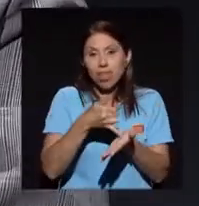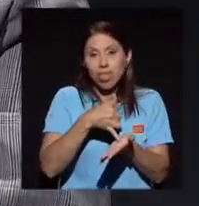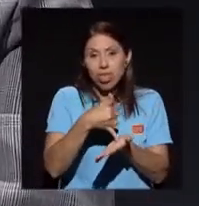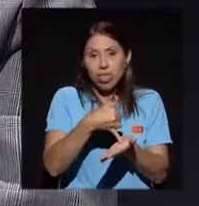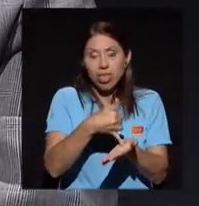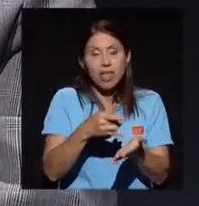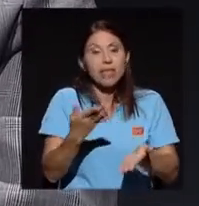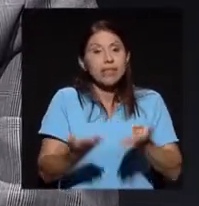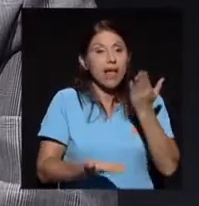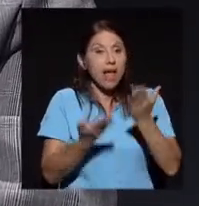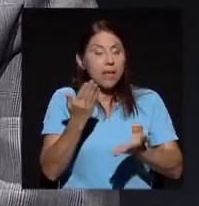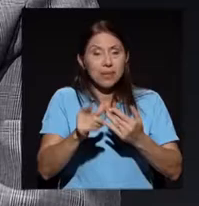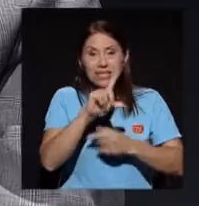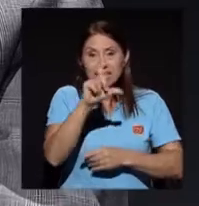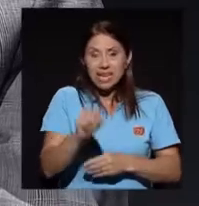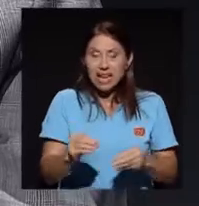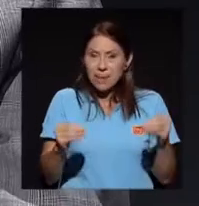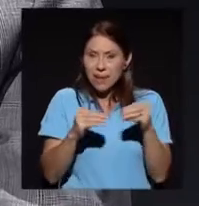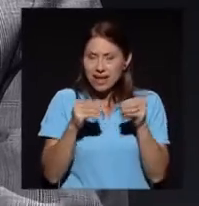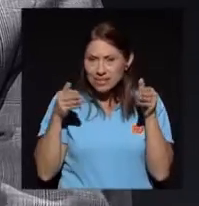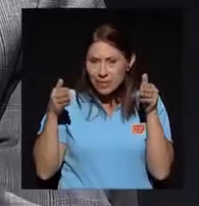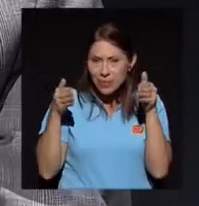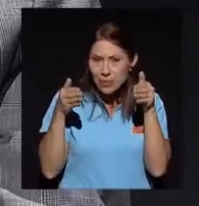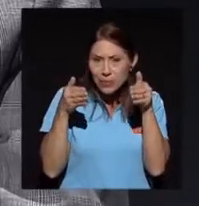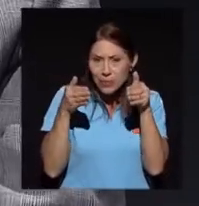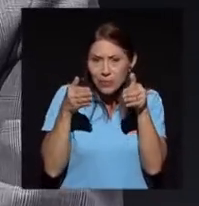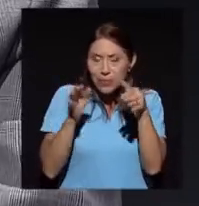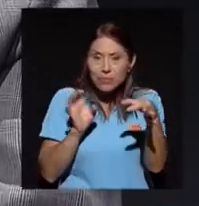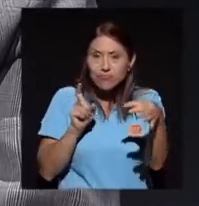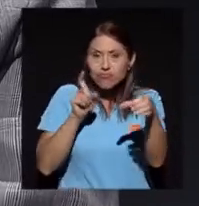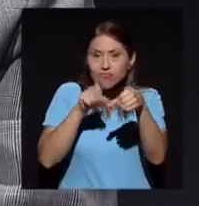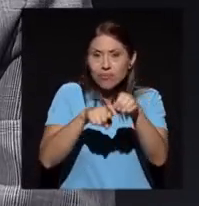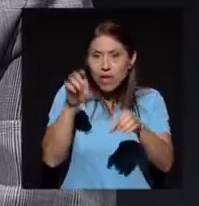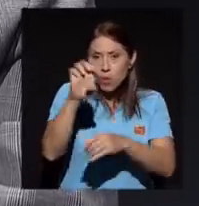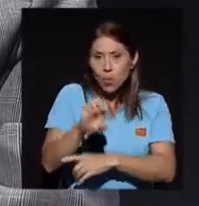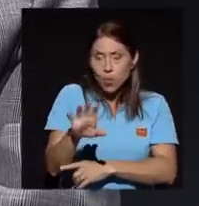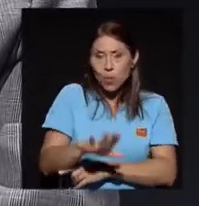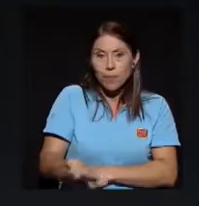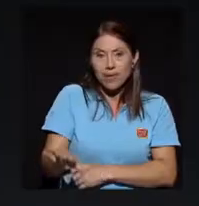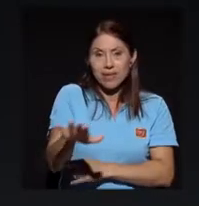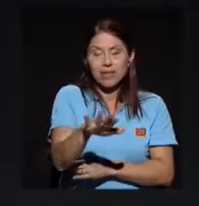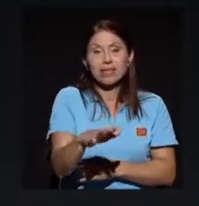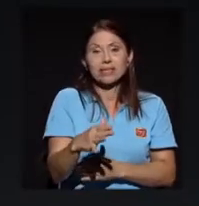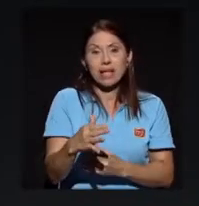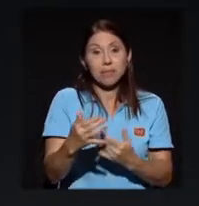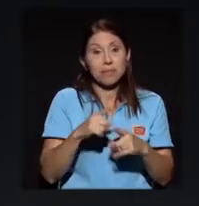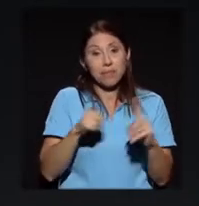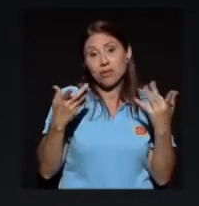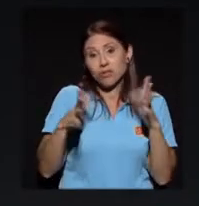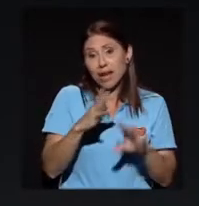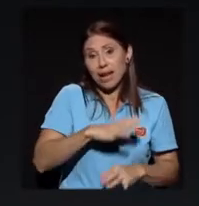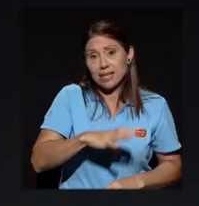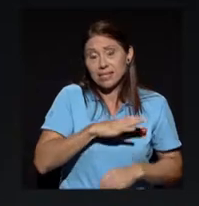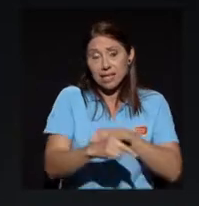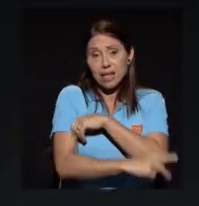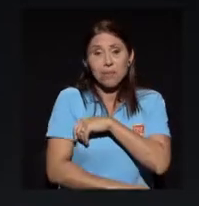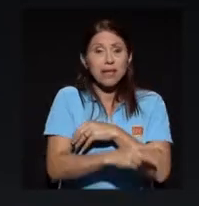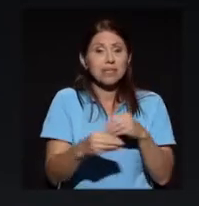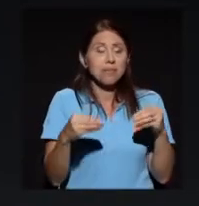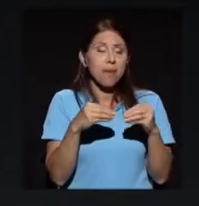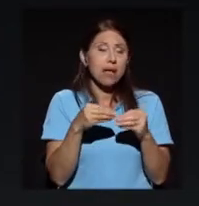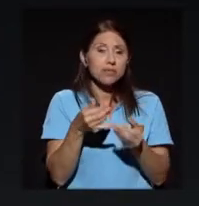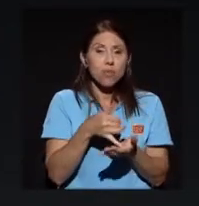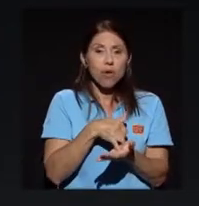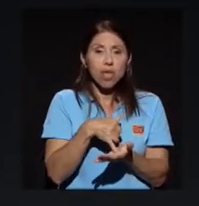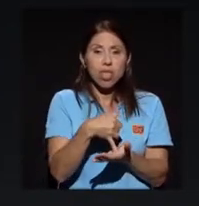política más europeísta dentro de esta inestabilidad que ha caracterizado al país y tal vez una buena noticia y aquí es de